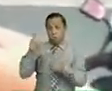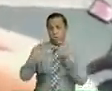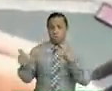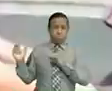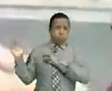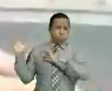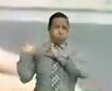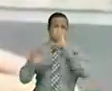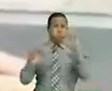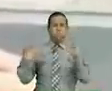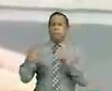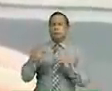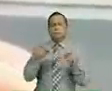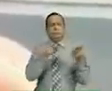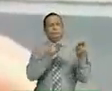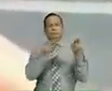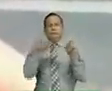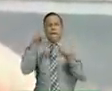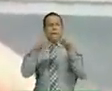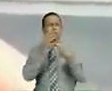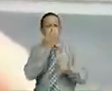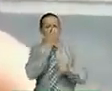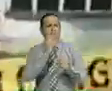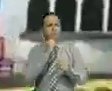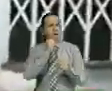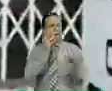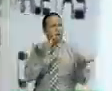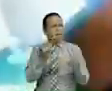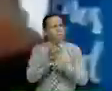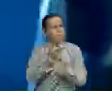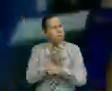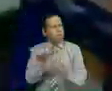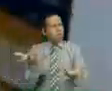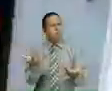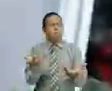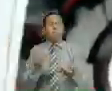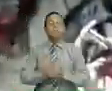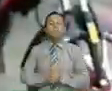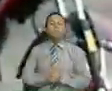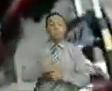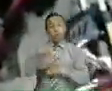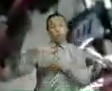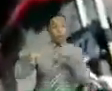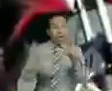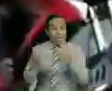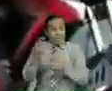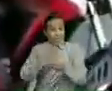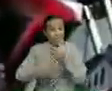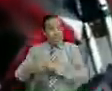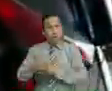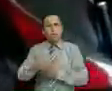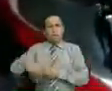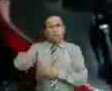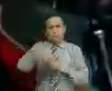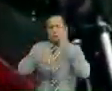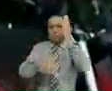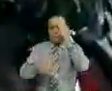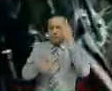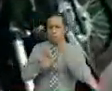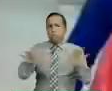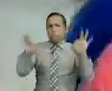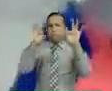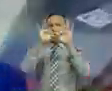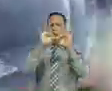muchos andan sin mascarilla y es un peligro, en verdad es un peligro. En los locales comerciales, las medidas sanitarias se adoptaron de forma